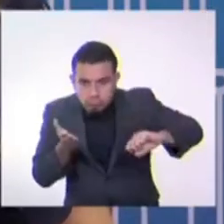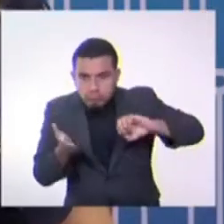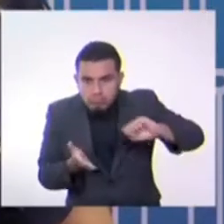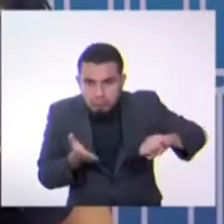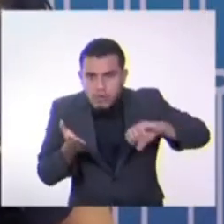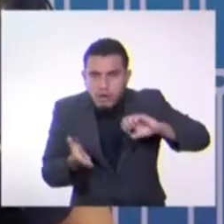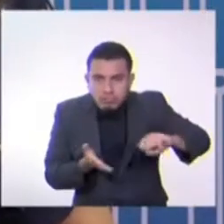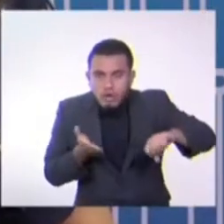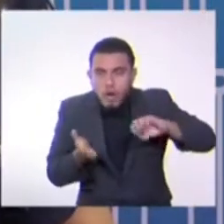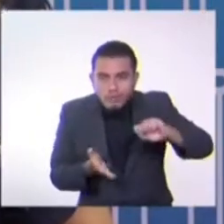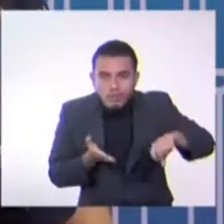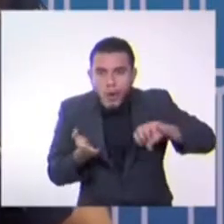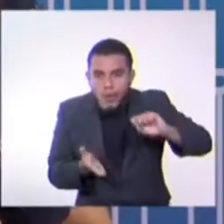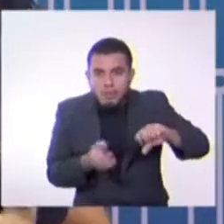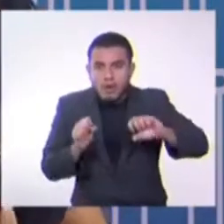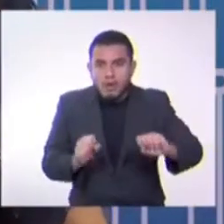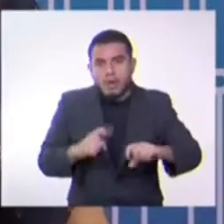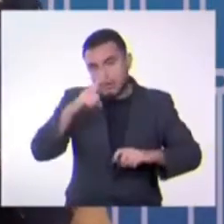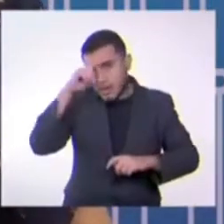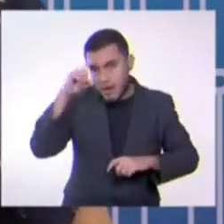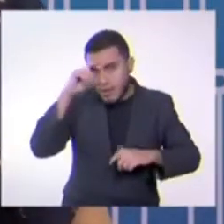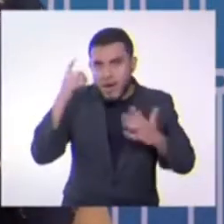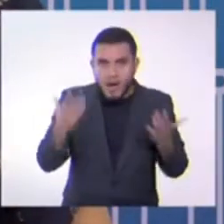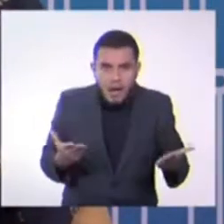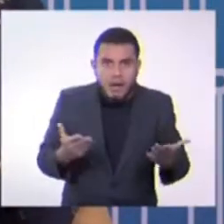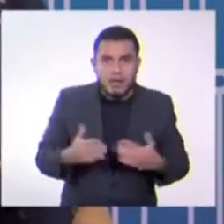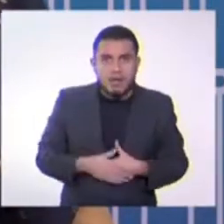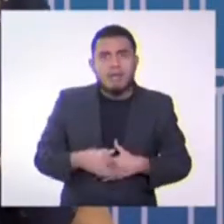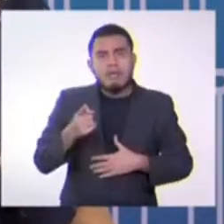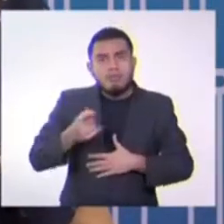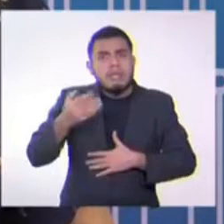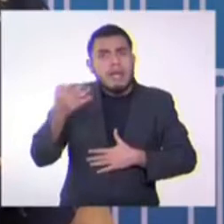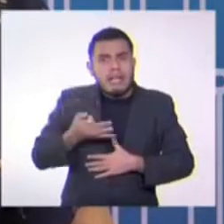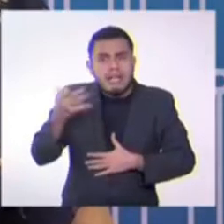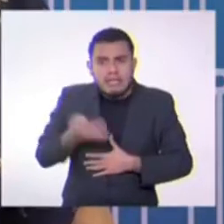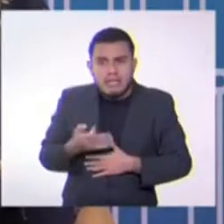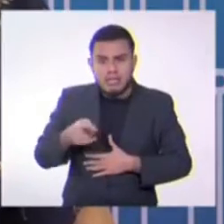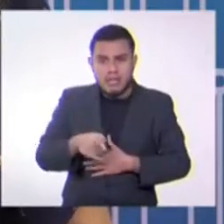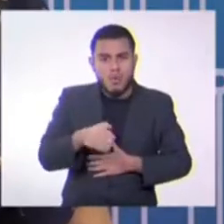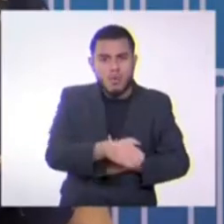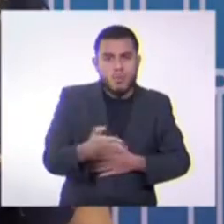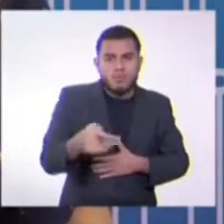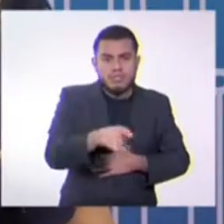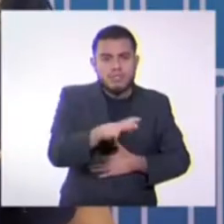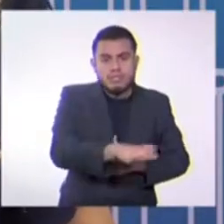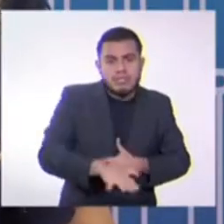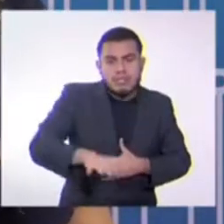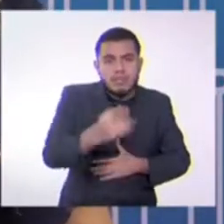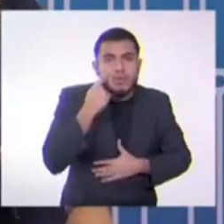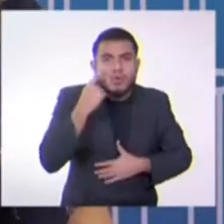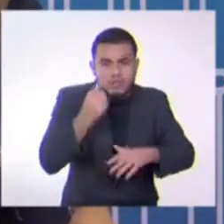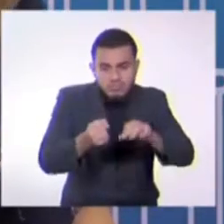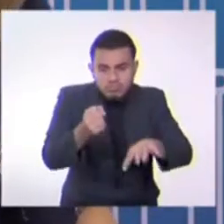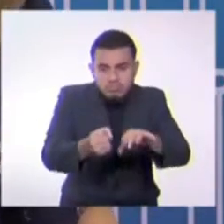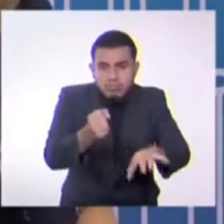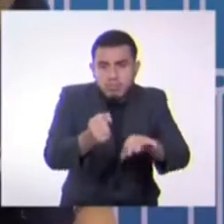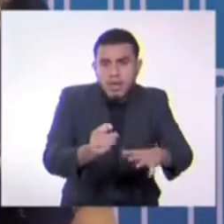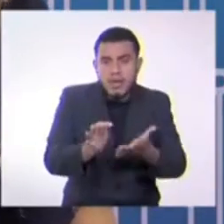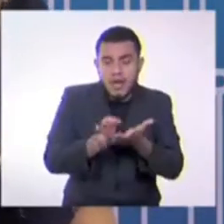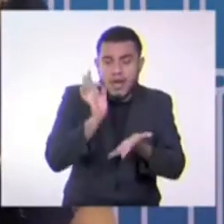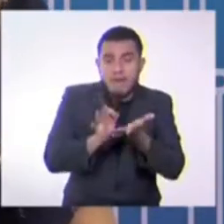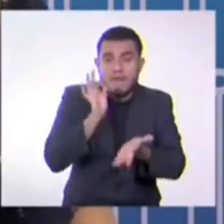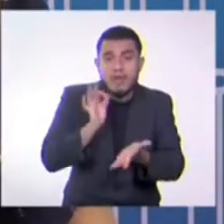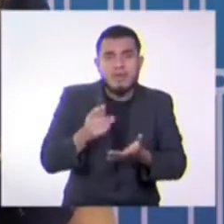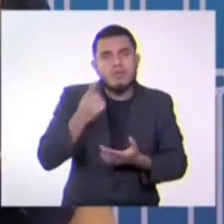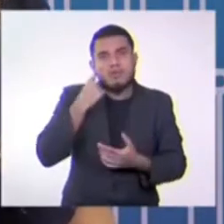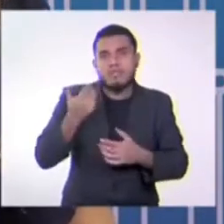de repente hay una necesidad de utilizar las tierras para el cultivo del café, que era lo que